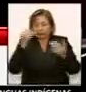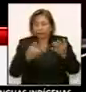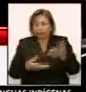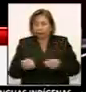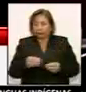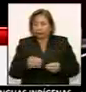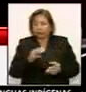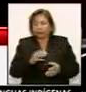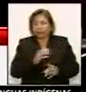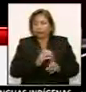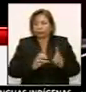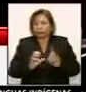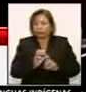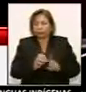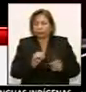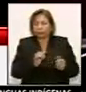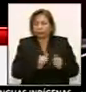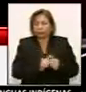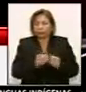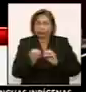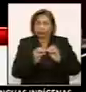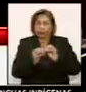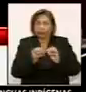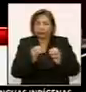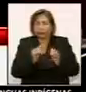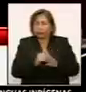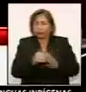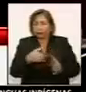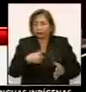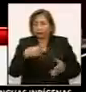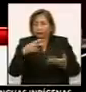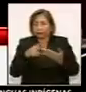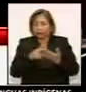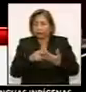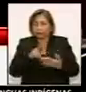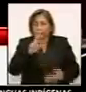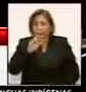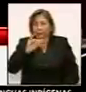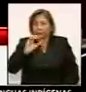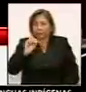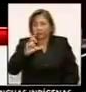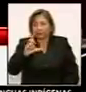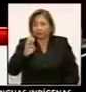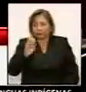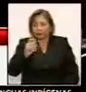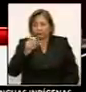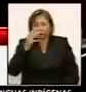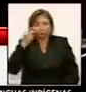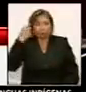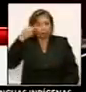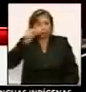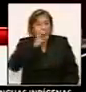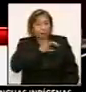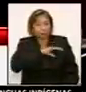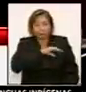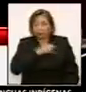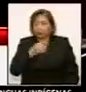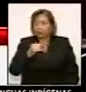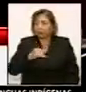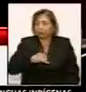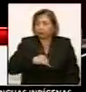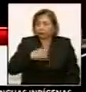mentir, porque eso se vive, pero incapaz de corregir. Yo interrumpí al señor Gilbert Violeta por el viaje a Chile, en media interrupción, y